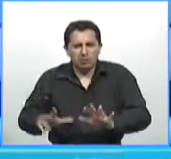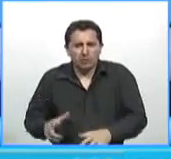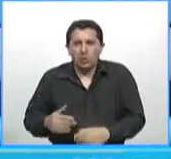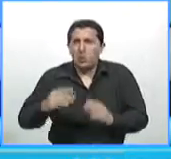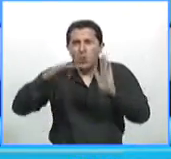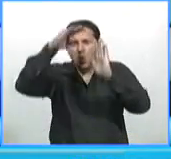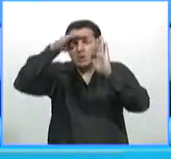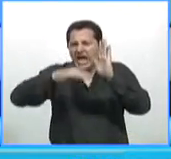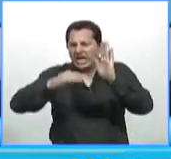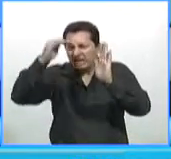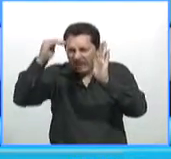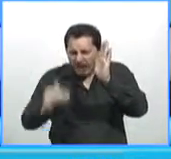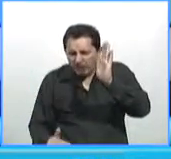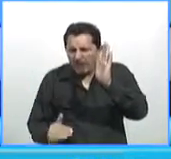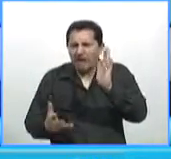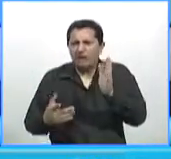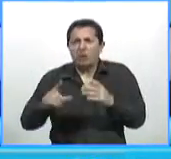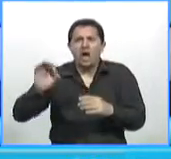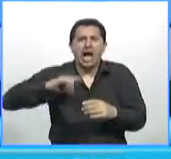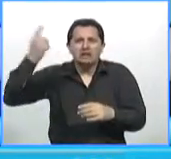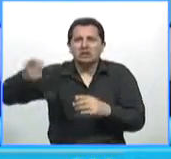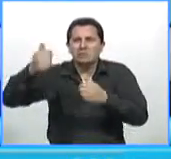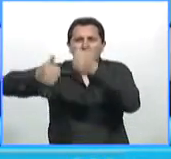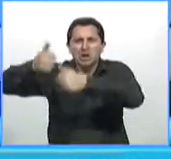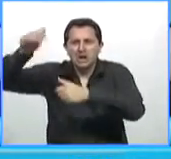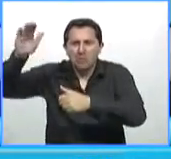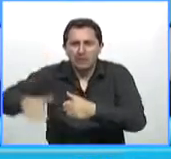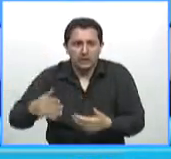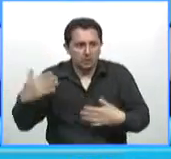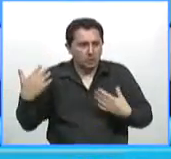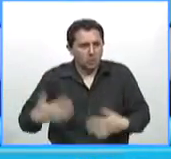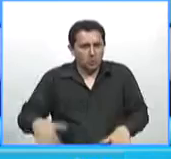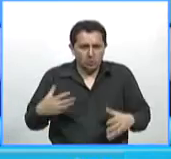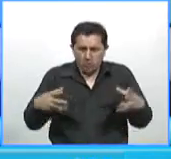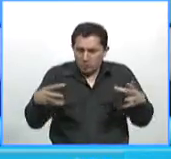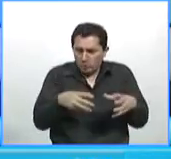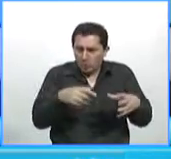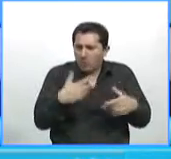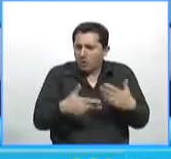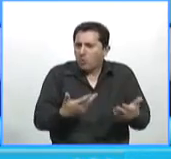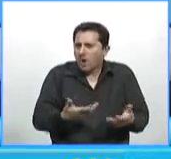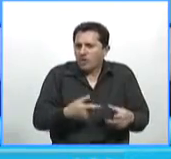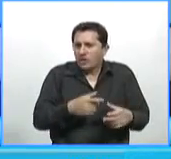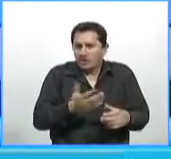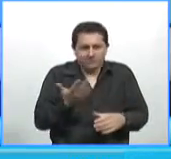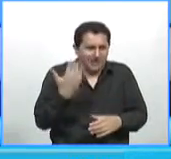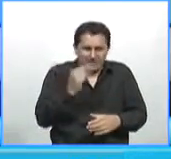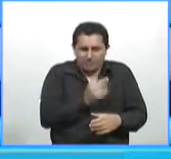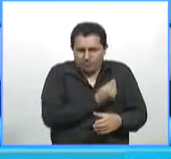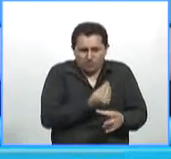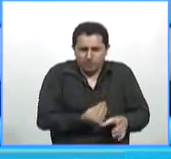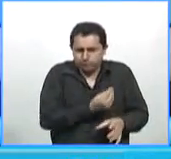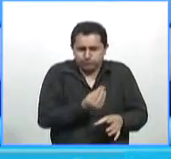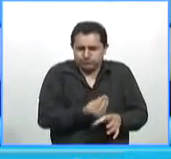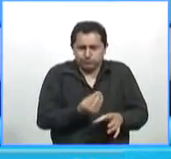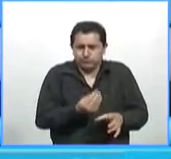en el ranking, nos quedábamos afuera de la Champions Trophy del año que viene. Claro. Es muy duro para unas jugadoras que hacía un mes y medio que habían